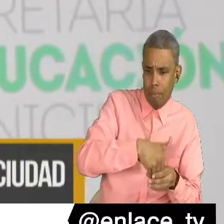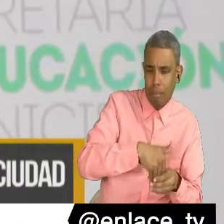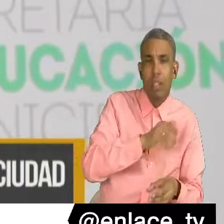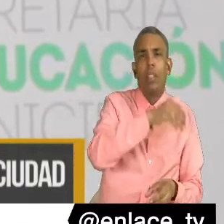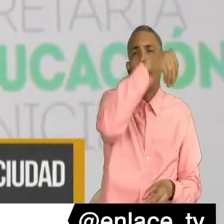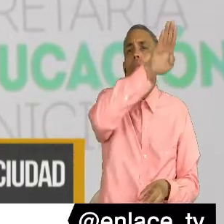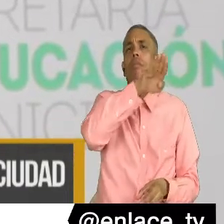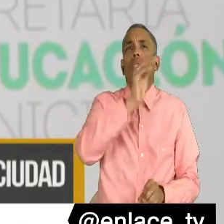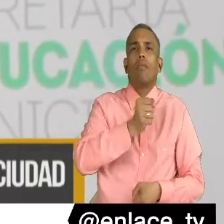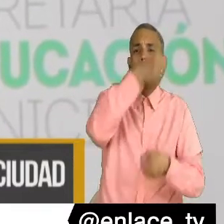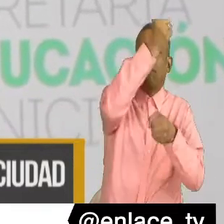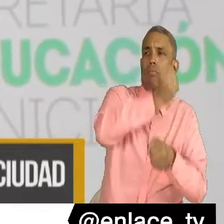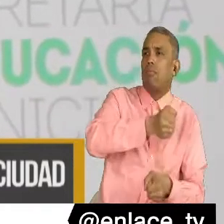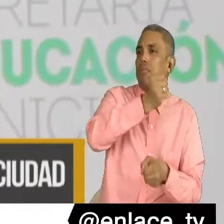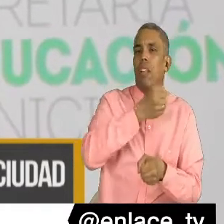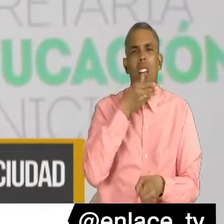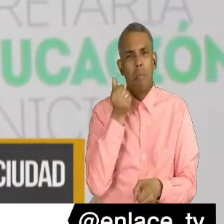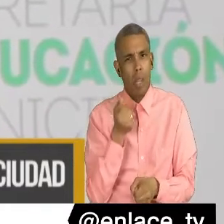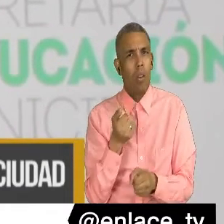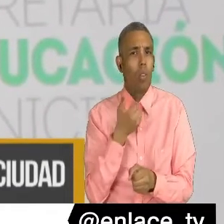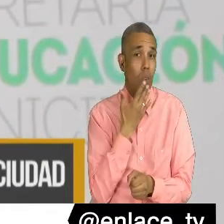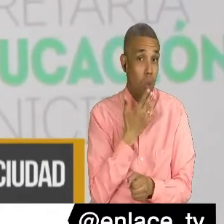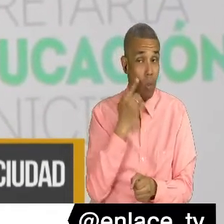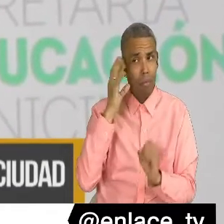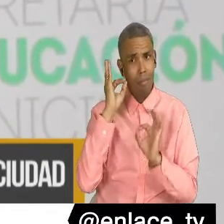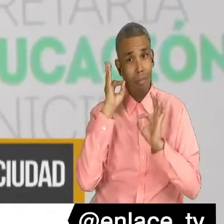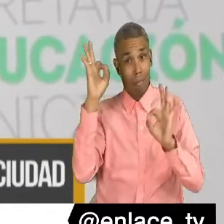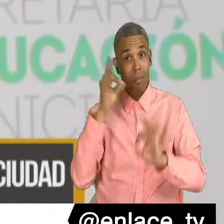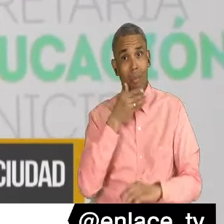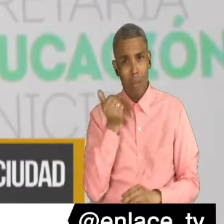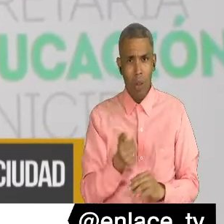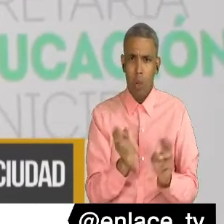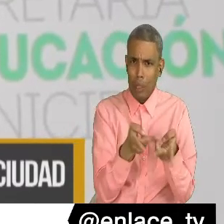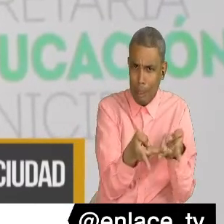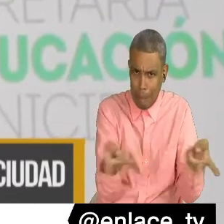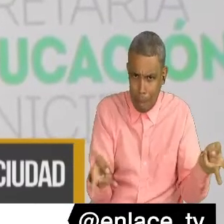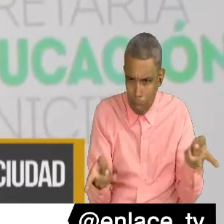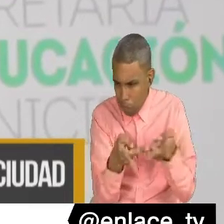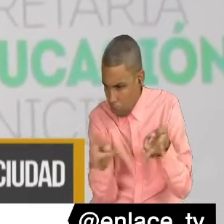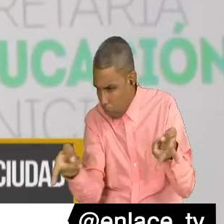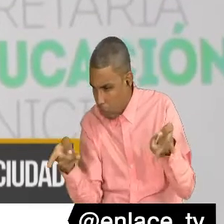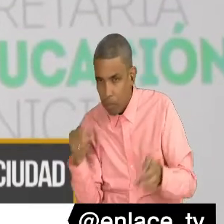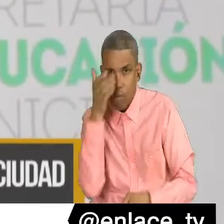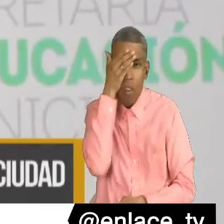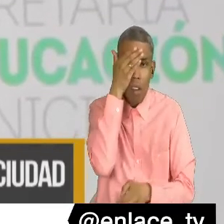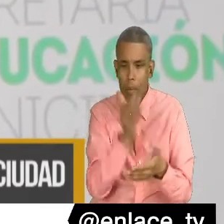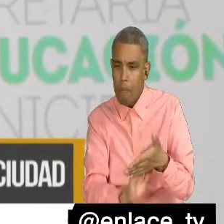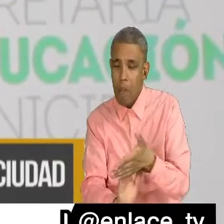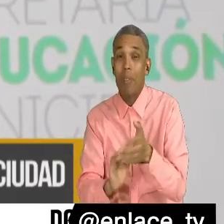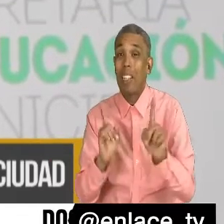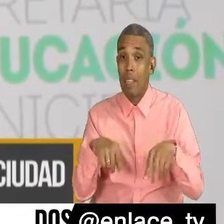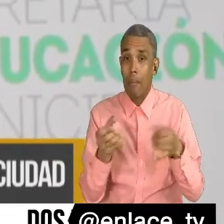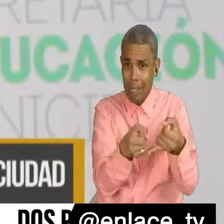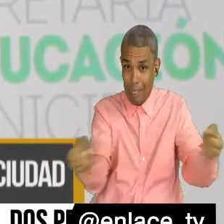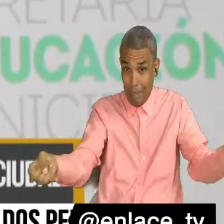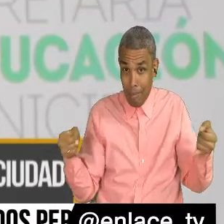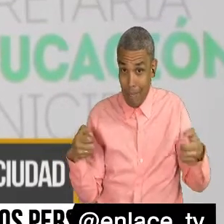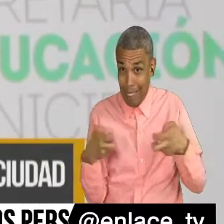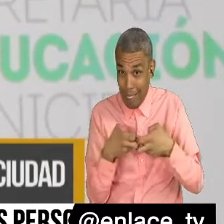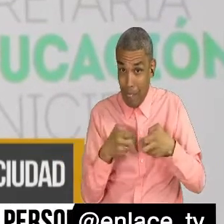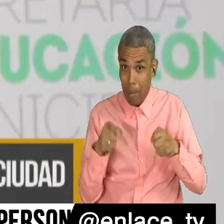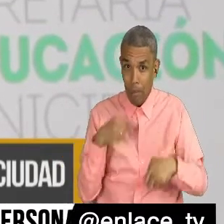que los niños estén en mejores condiciones y posteriormente empezar a revisar el tema ya eléctrico. Entonces vamos a ir por